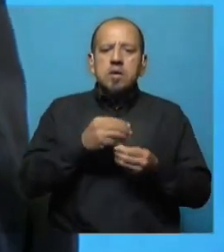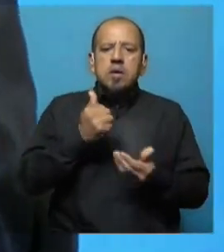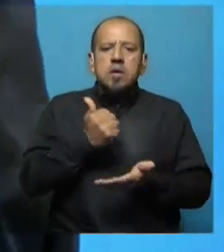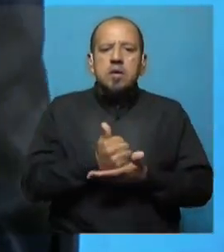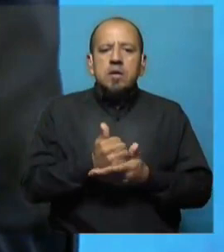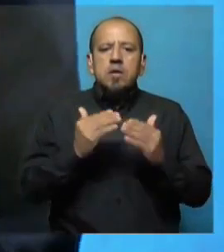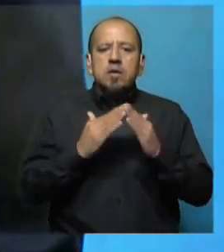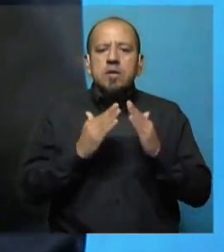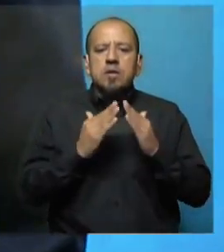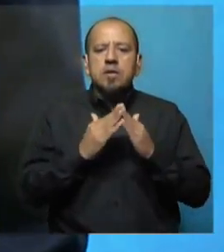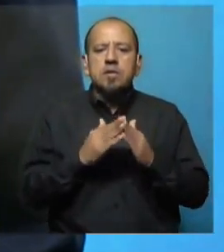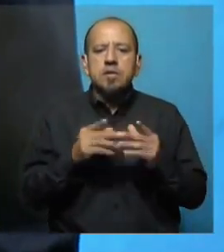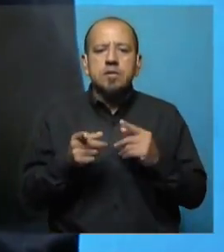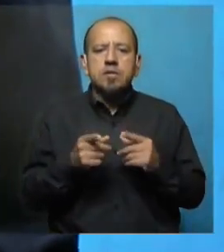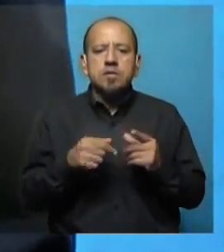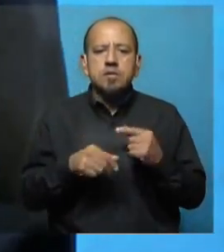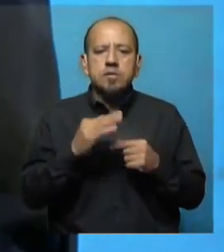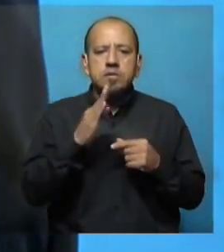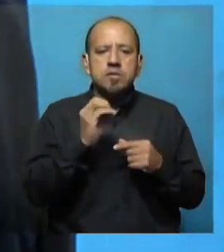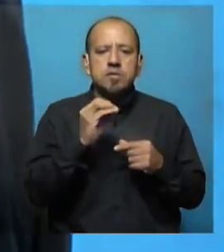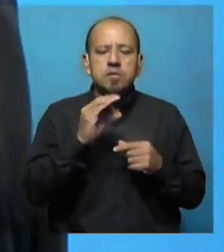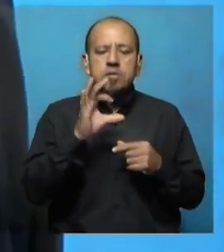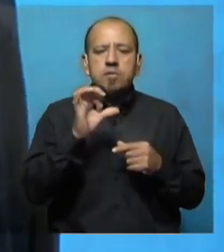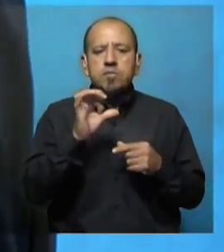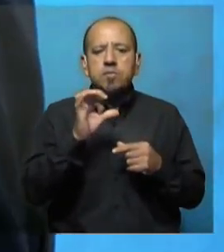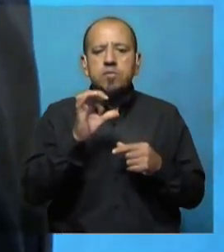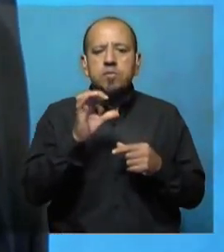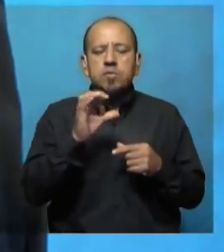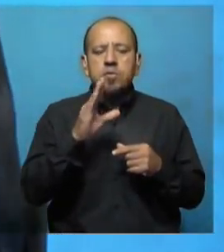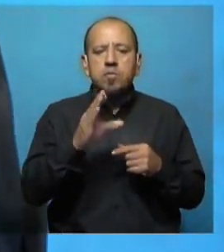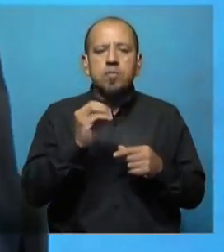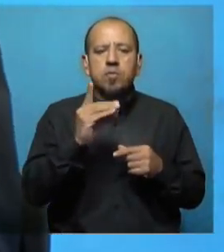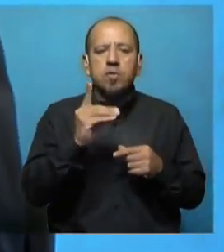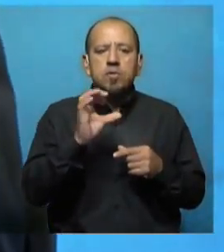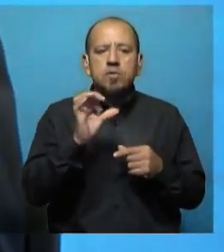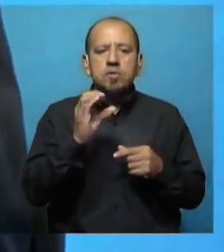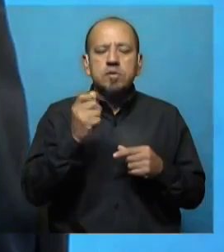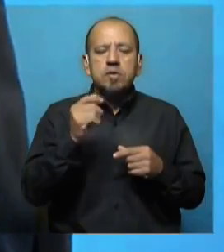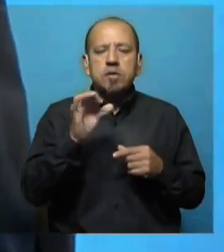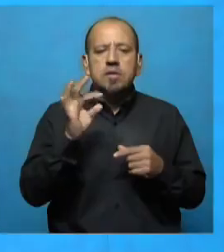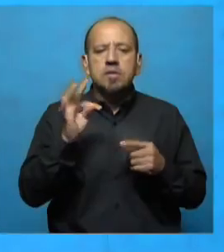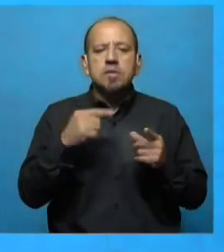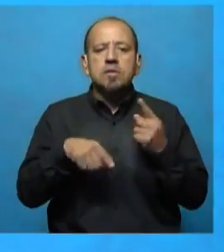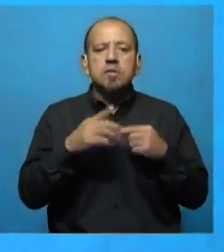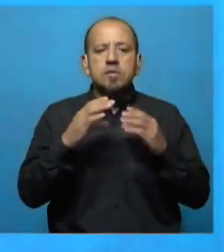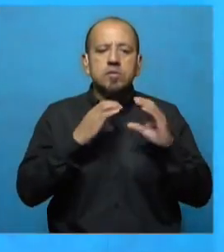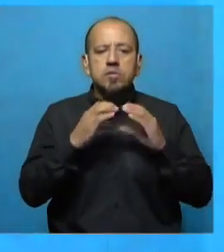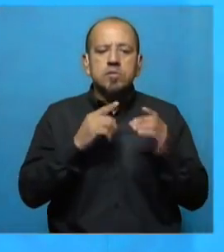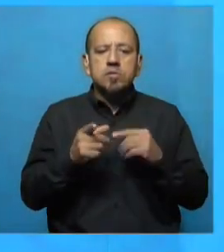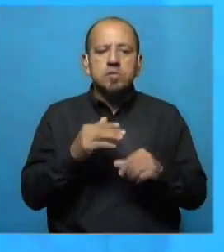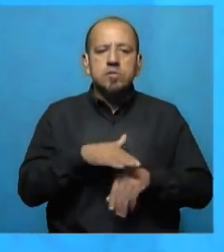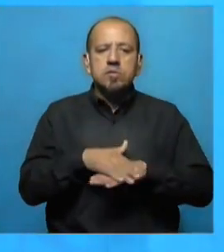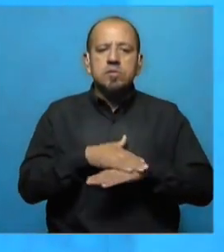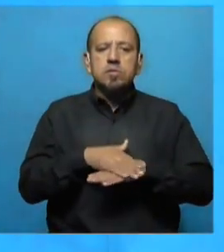de hecho hablamos de los podcast por ejemplo este seguir haciendo comunicación pero desde otro lado Sí bueno básicamente